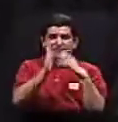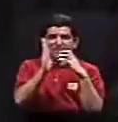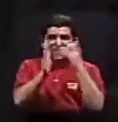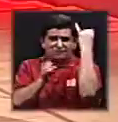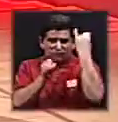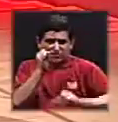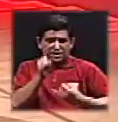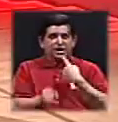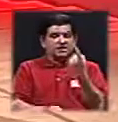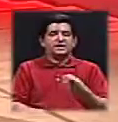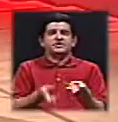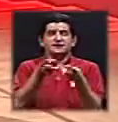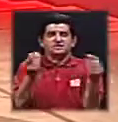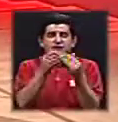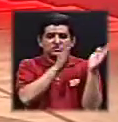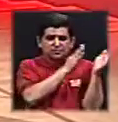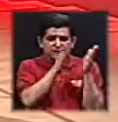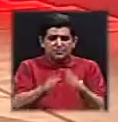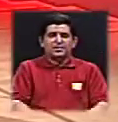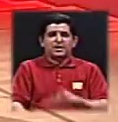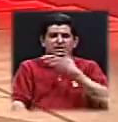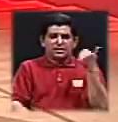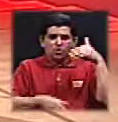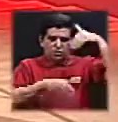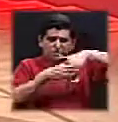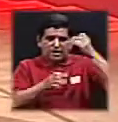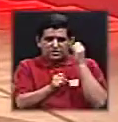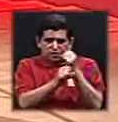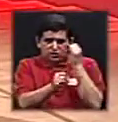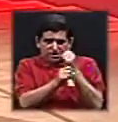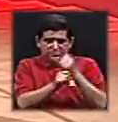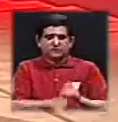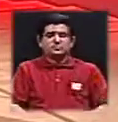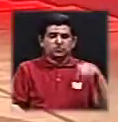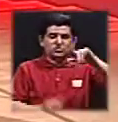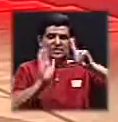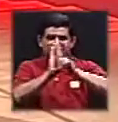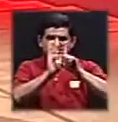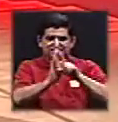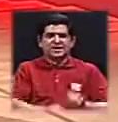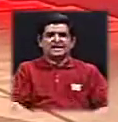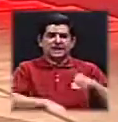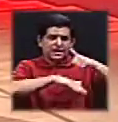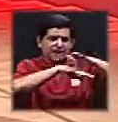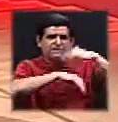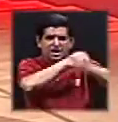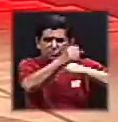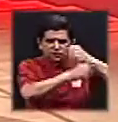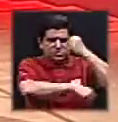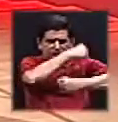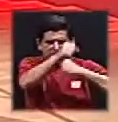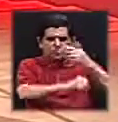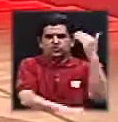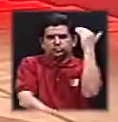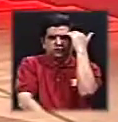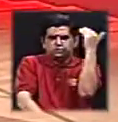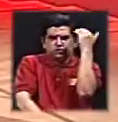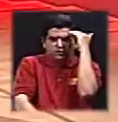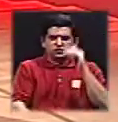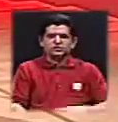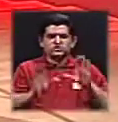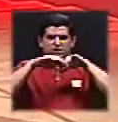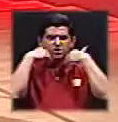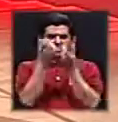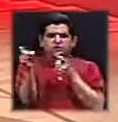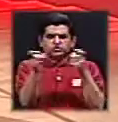7, los resultados del plan de mejoramiento institucional que se desprenden de la presente ley serán remitidos anualmente para su conocimiento a la